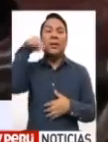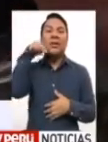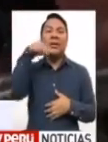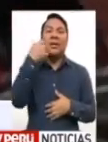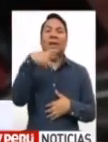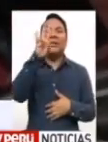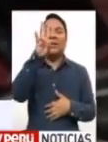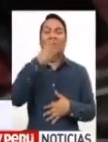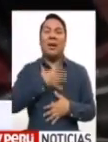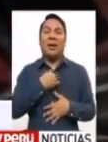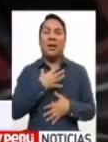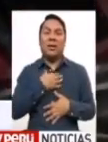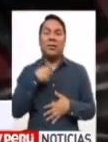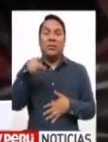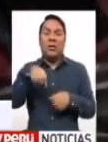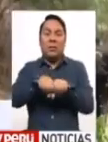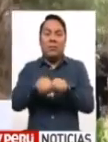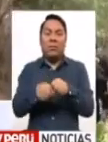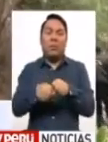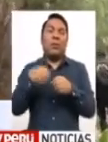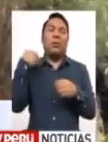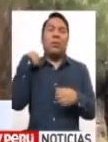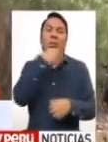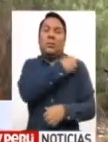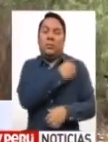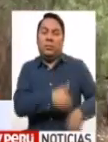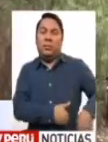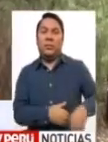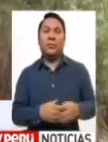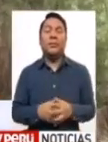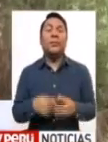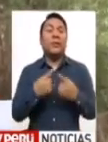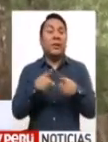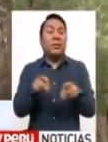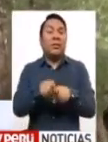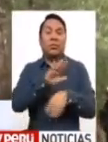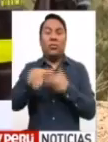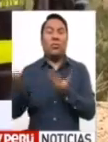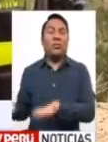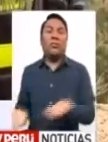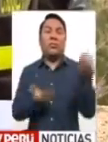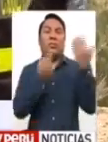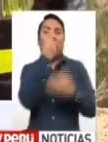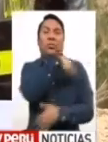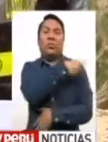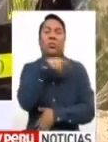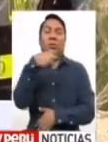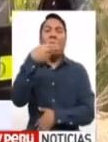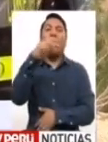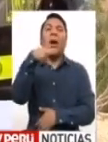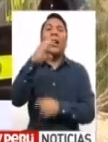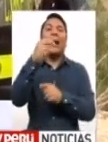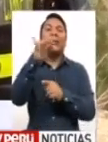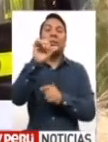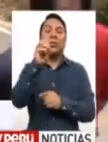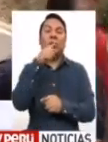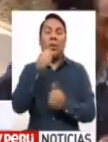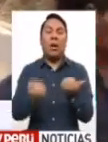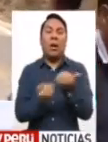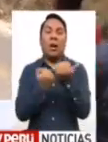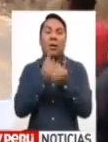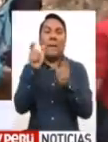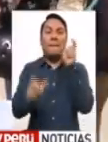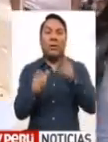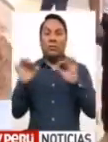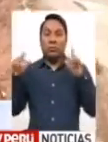17 años, que presenta fractura de tibia y peroné. Todos fueron llevados a un centro médico de Huancayo con la ayuda del personal